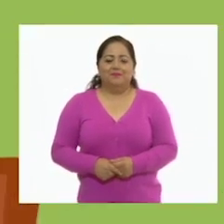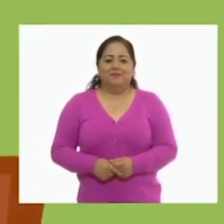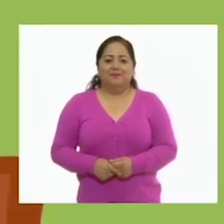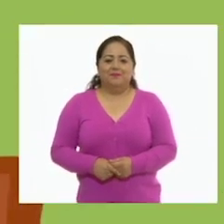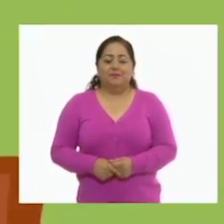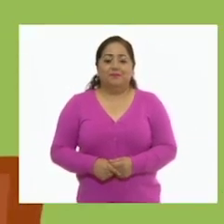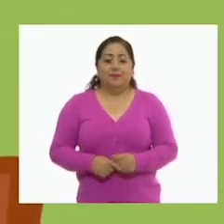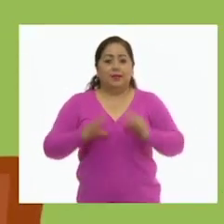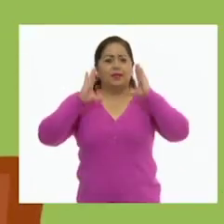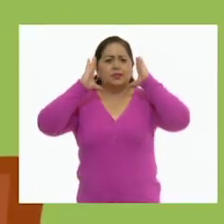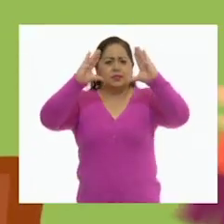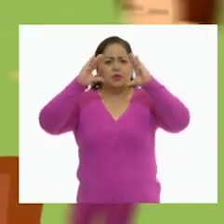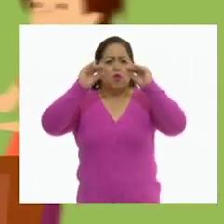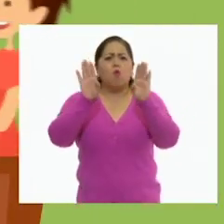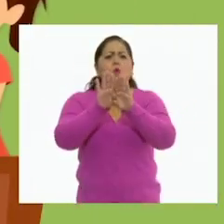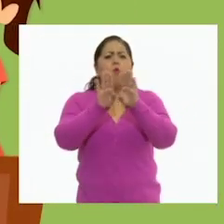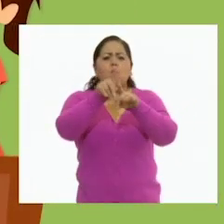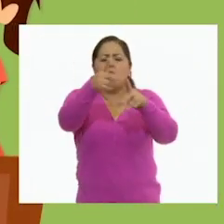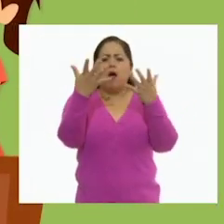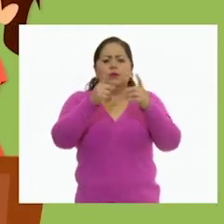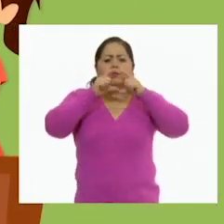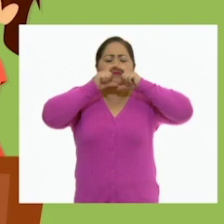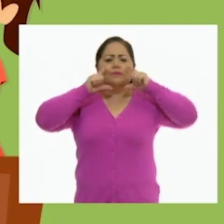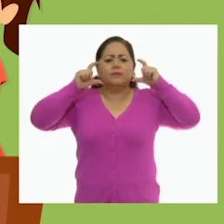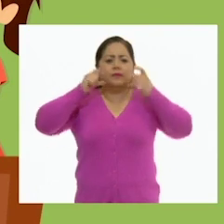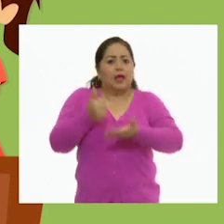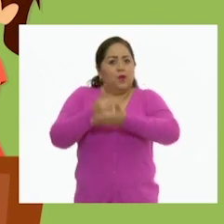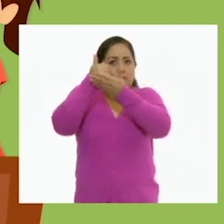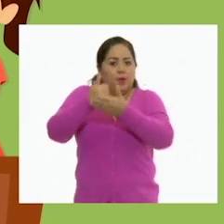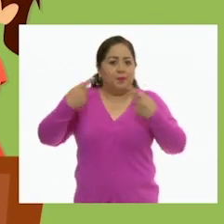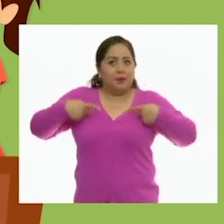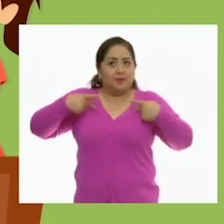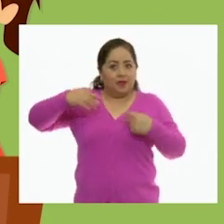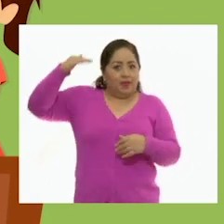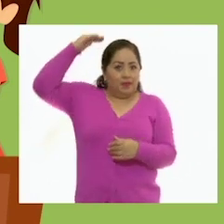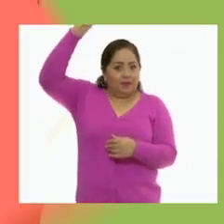Te enseñaremos cómo armar un cubrebocas con ayuda de un adulto.